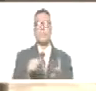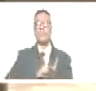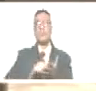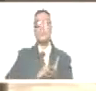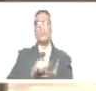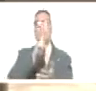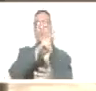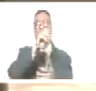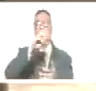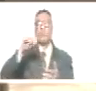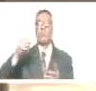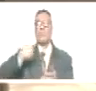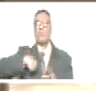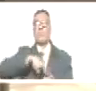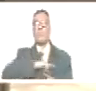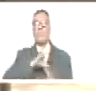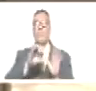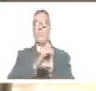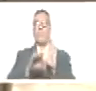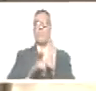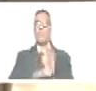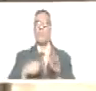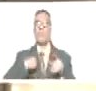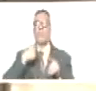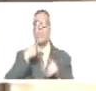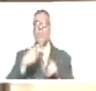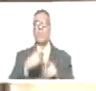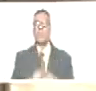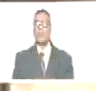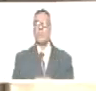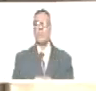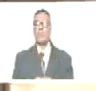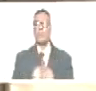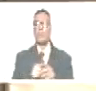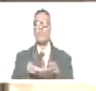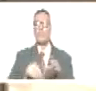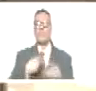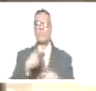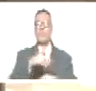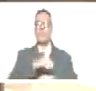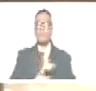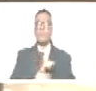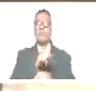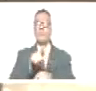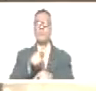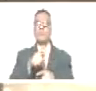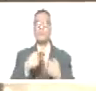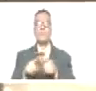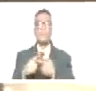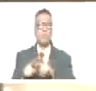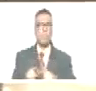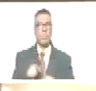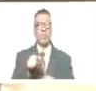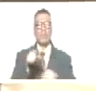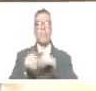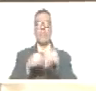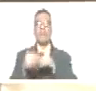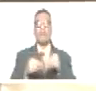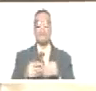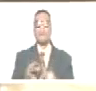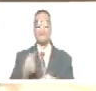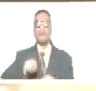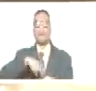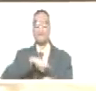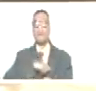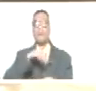Constitución, que habla de la inmunidad parlamentaria, y hay que diferenciar, ya por aquí hemos pasado en otras ocasiones,